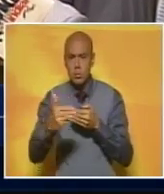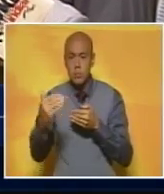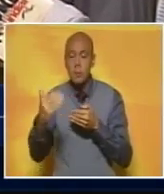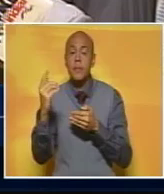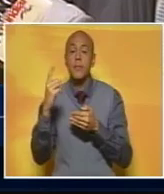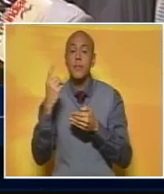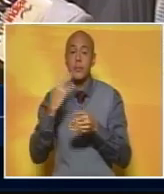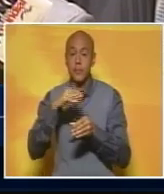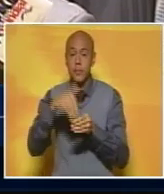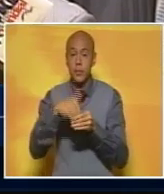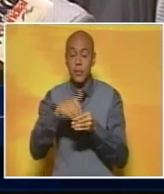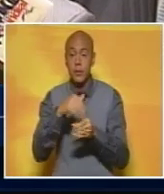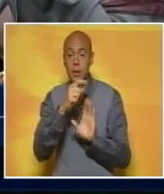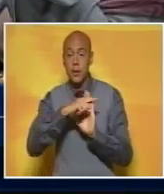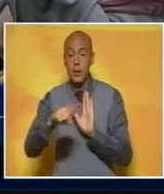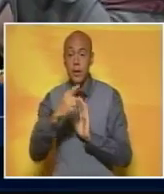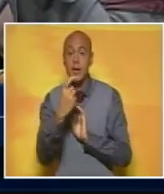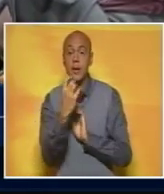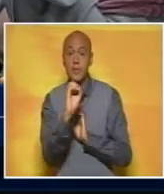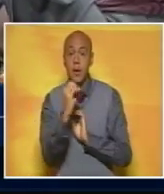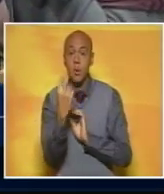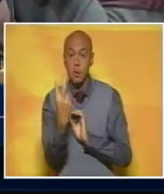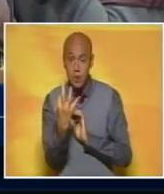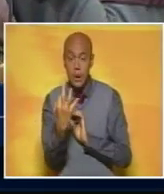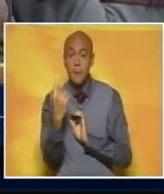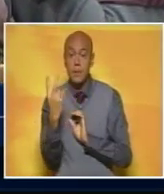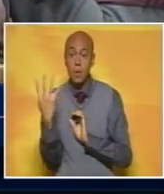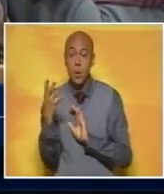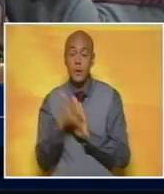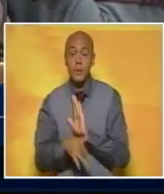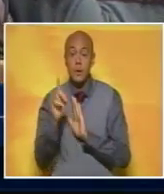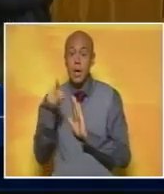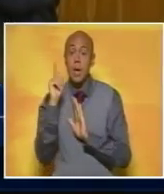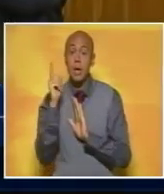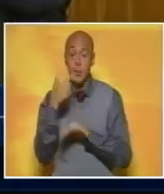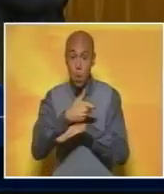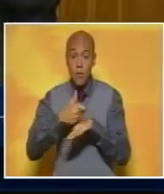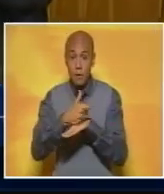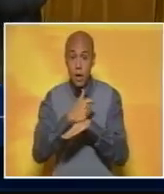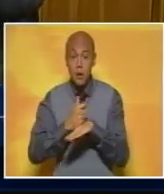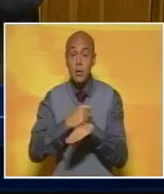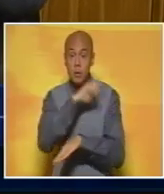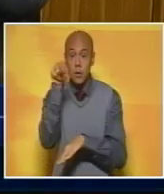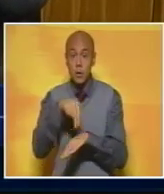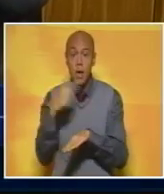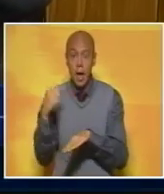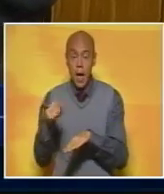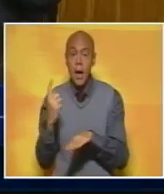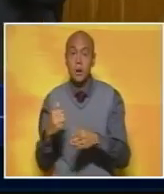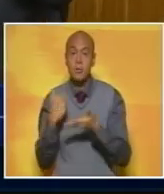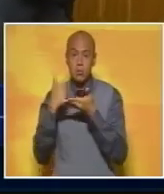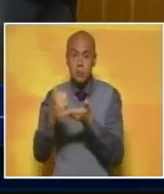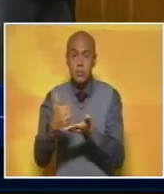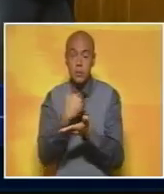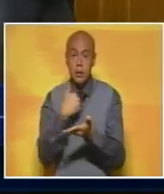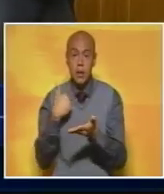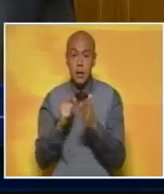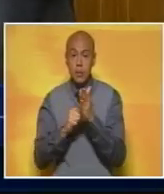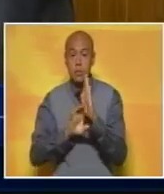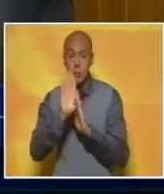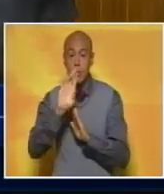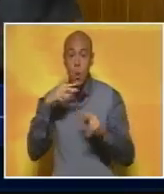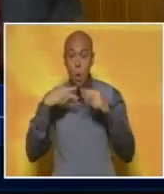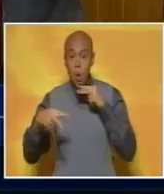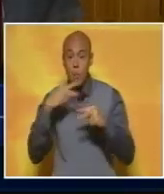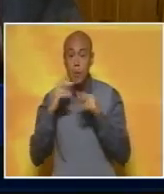aplicación de la sentencia 0324. Trompis afirmó que el gobierno nacional está invirtiendo en planes para mejorar los comedores y servicios de